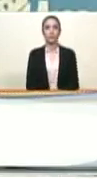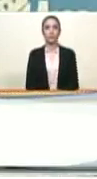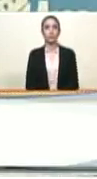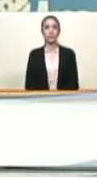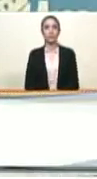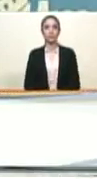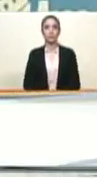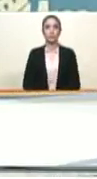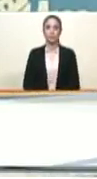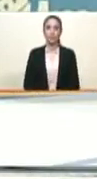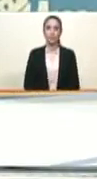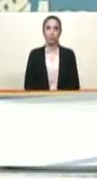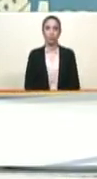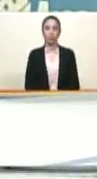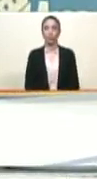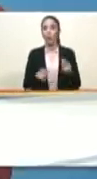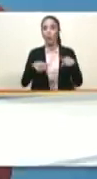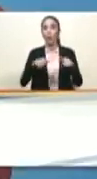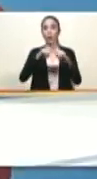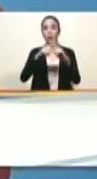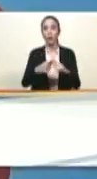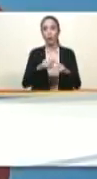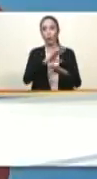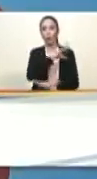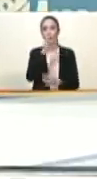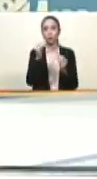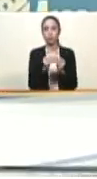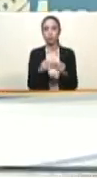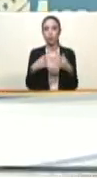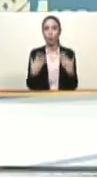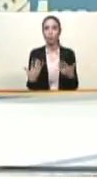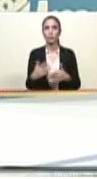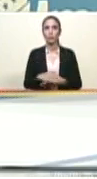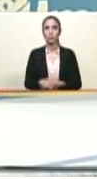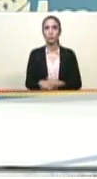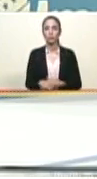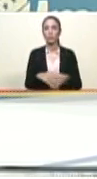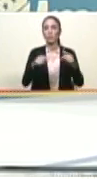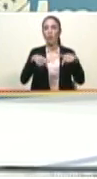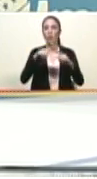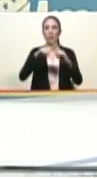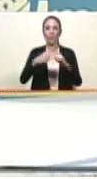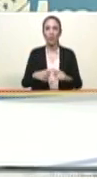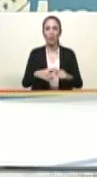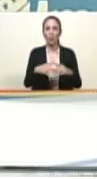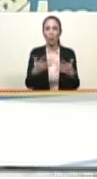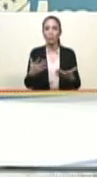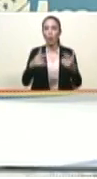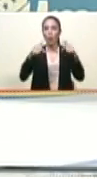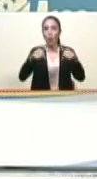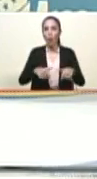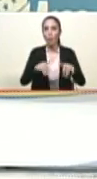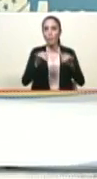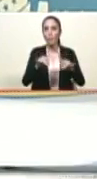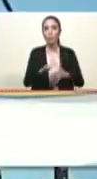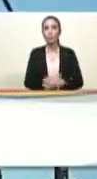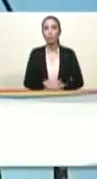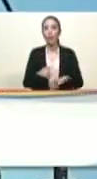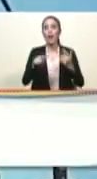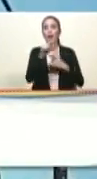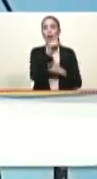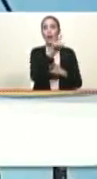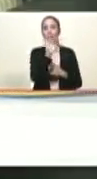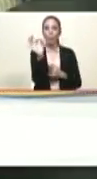Estamos llegando, Elías, Tarek, Blanca, estamos llegando hoy al